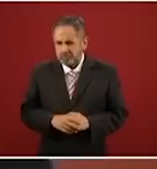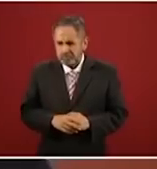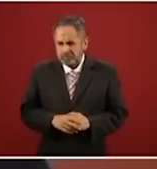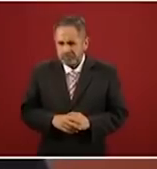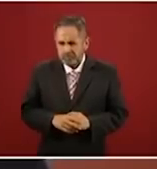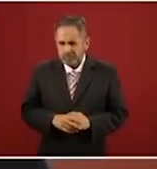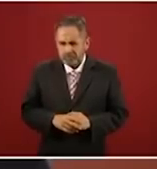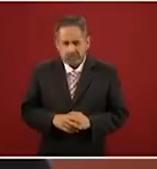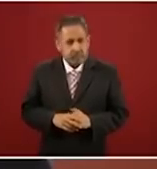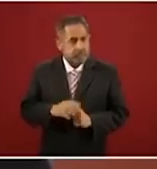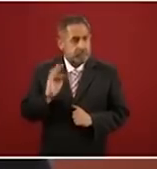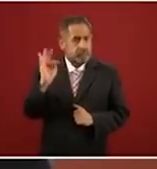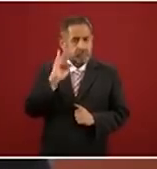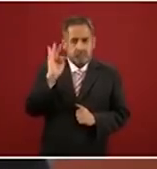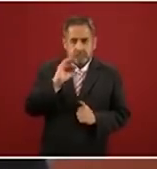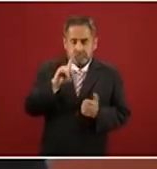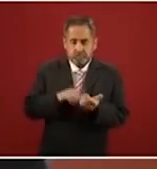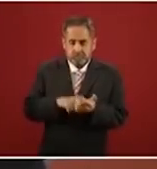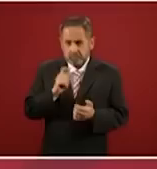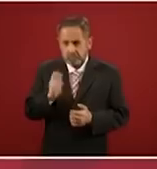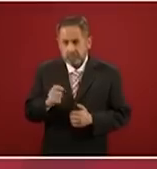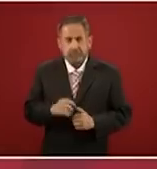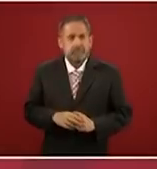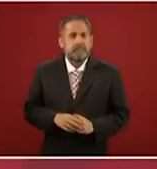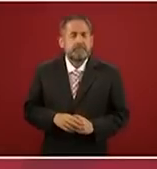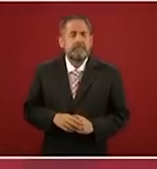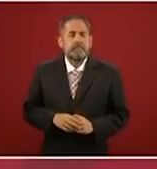si se trata por ejemplo de